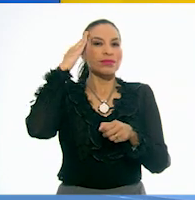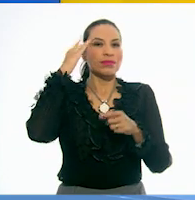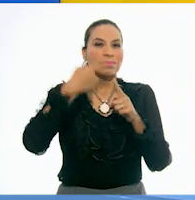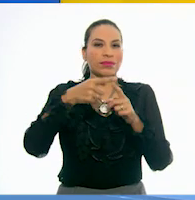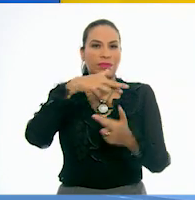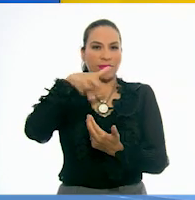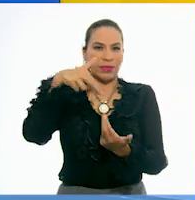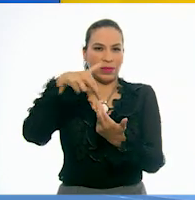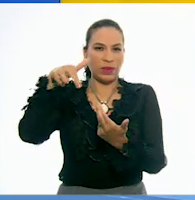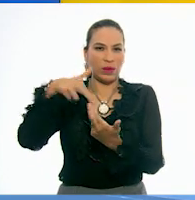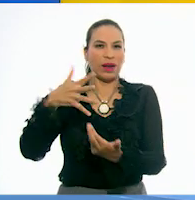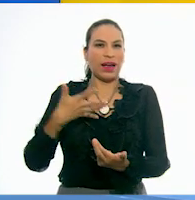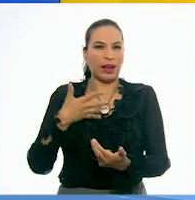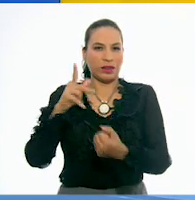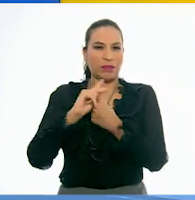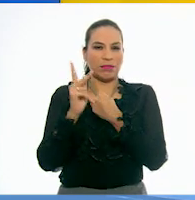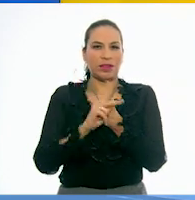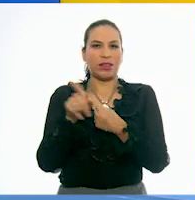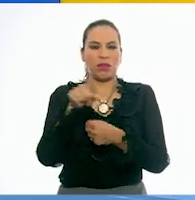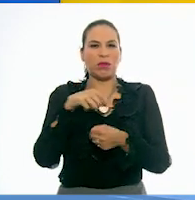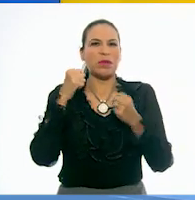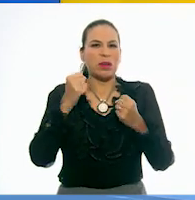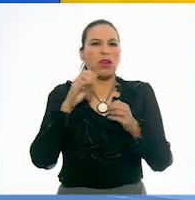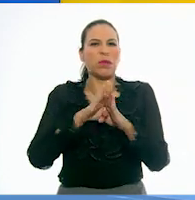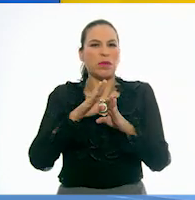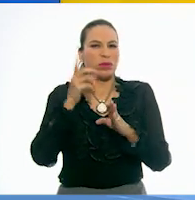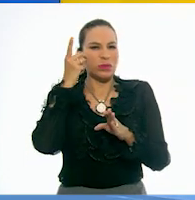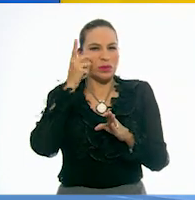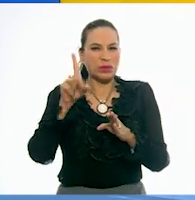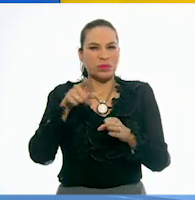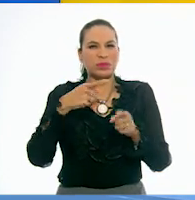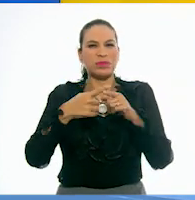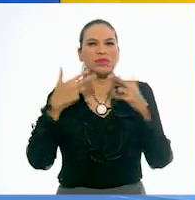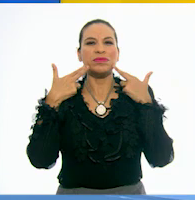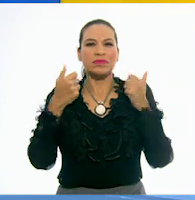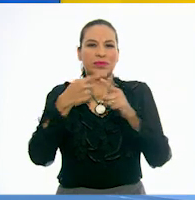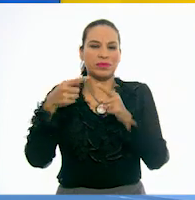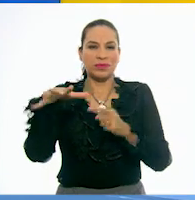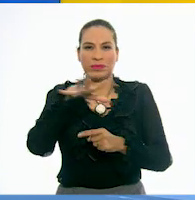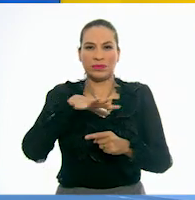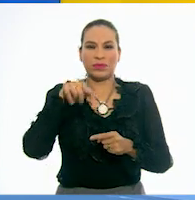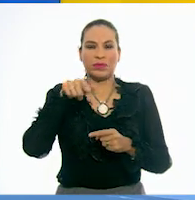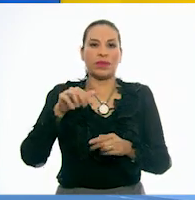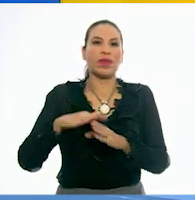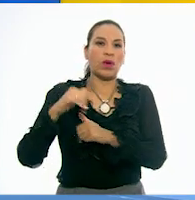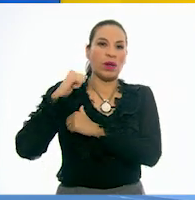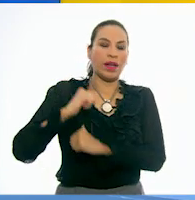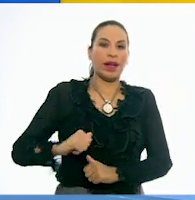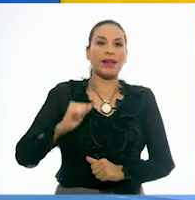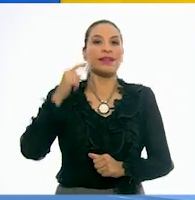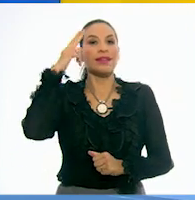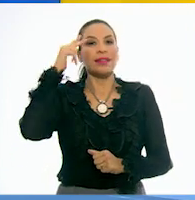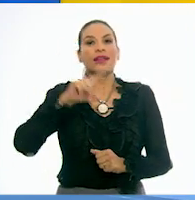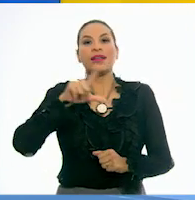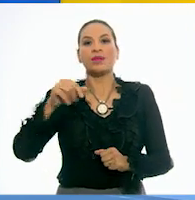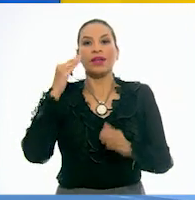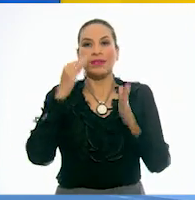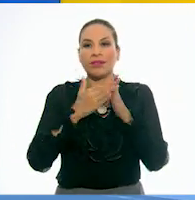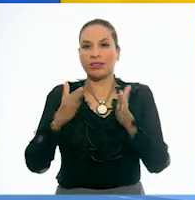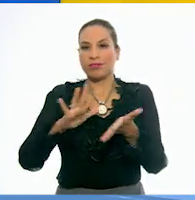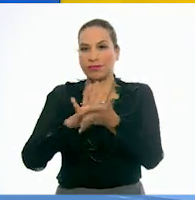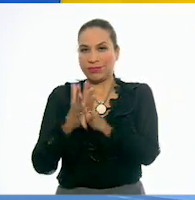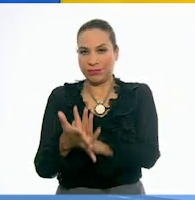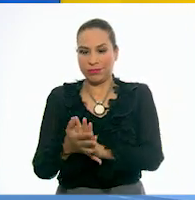regionales que existían en el país, los caciques, ¿se acuerdan? Aunque la consolidación total de la autoridad de Díaz vendría después de este periodo de